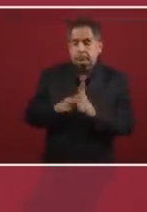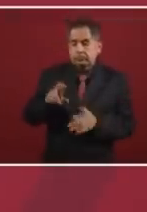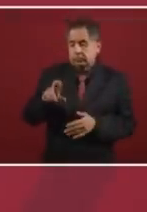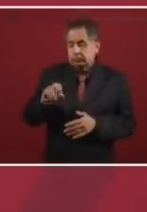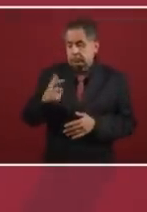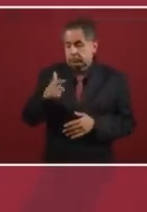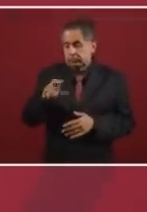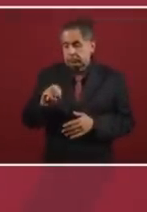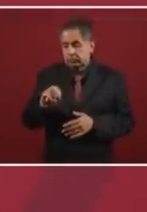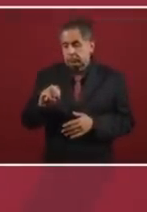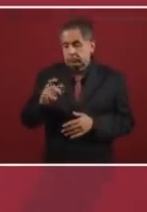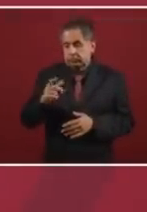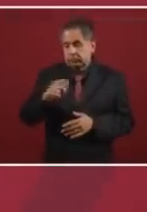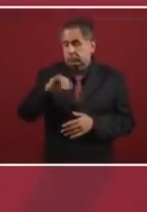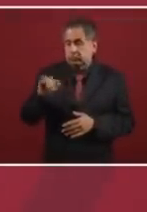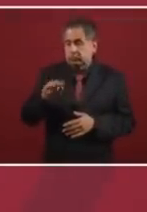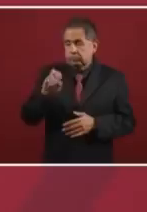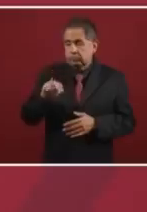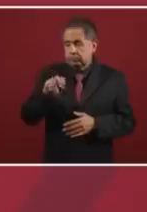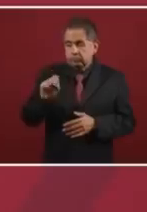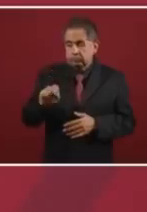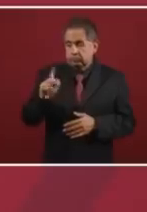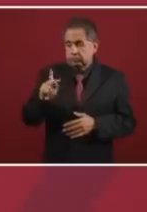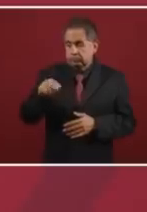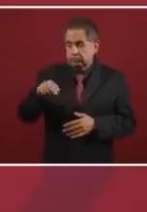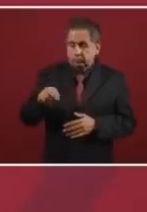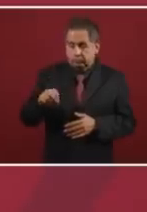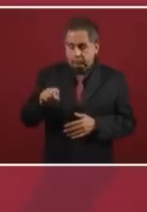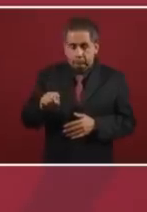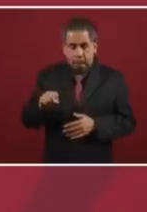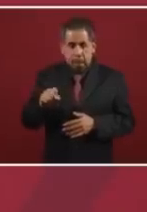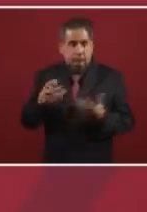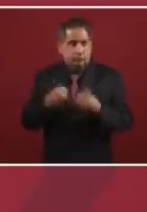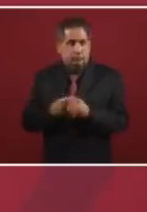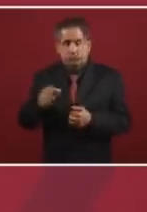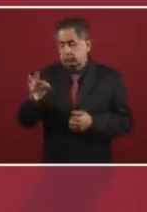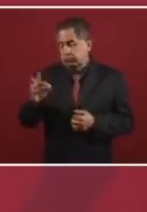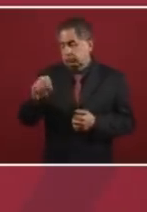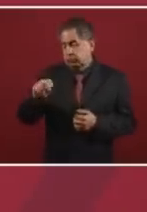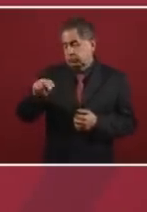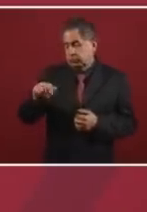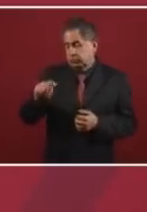jiménez pons este de fonatur